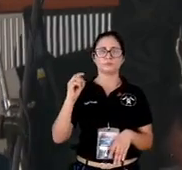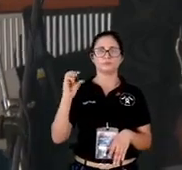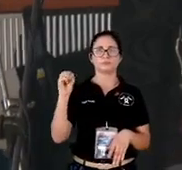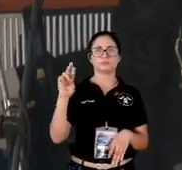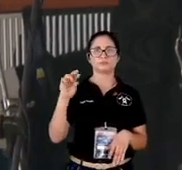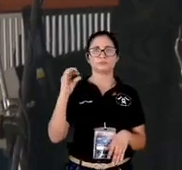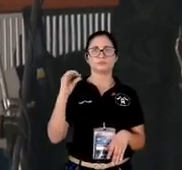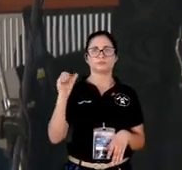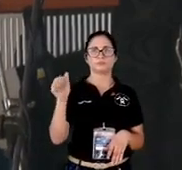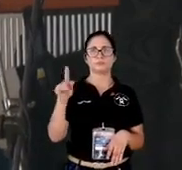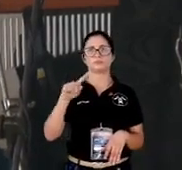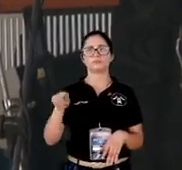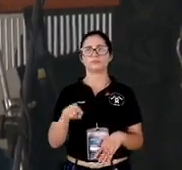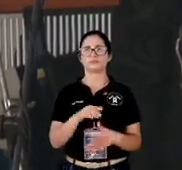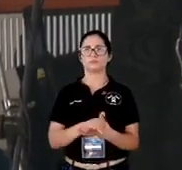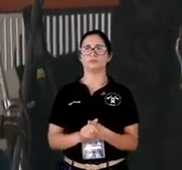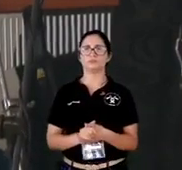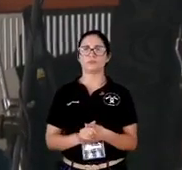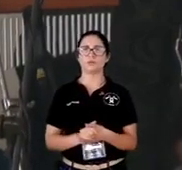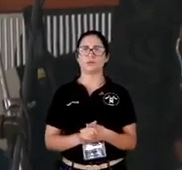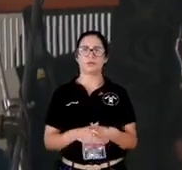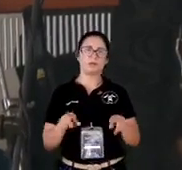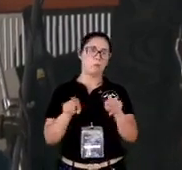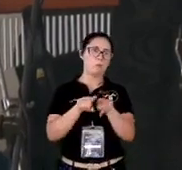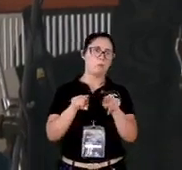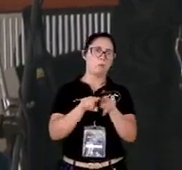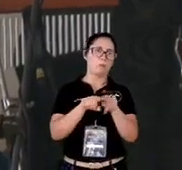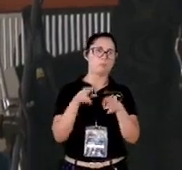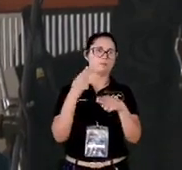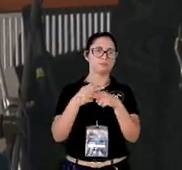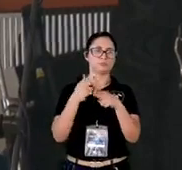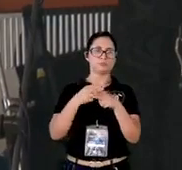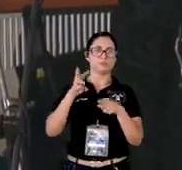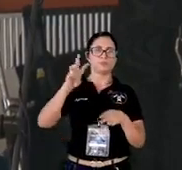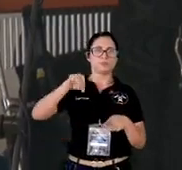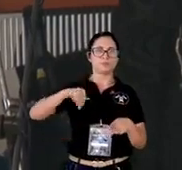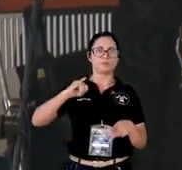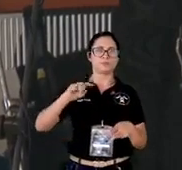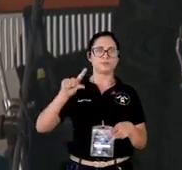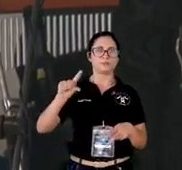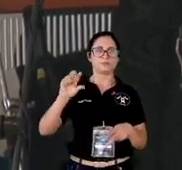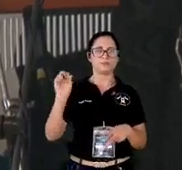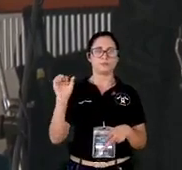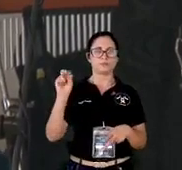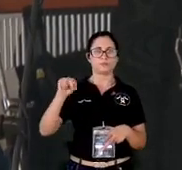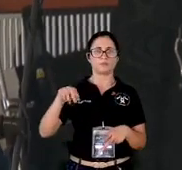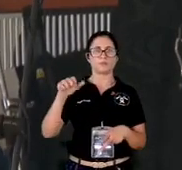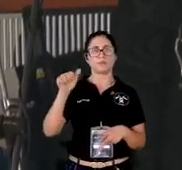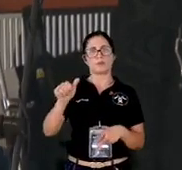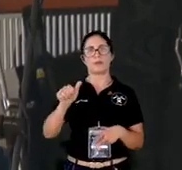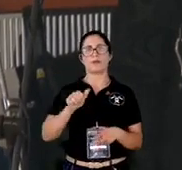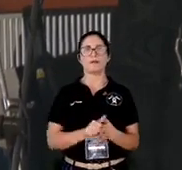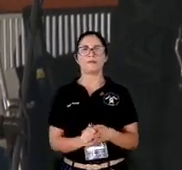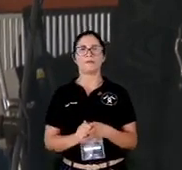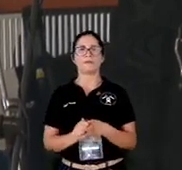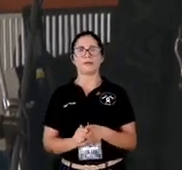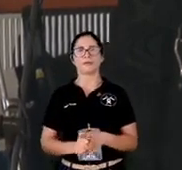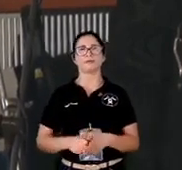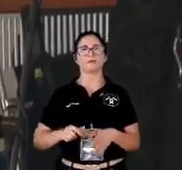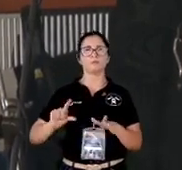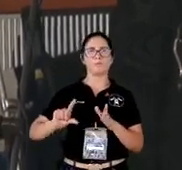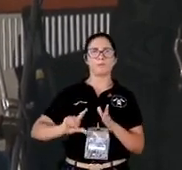Y bueno, nuestra hermana Milena Cárdenas, ya líder de finanzas a nivel nacional para las